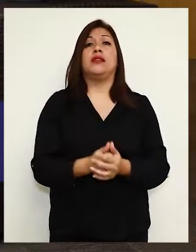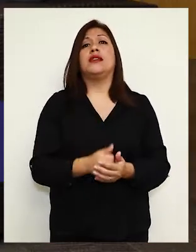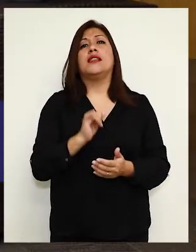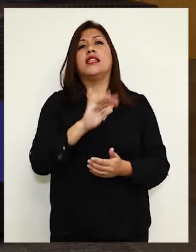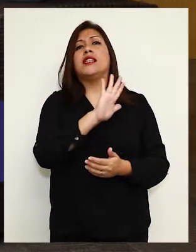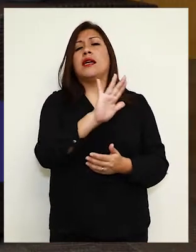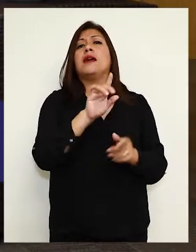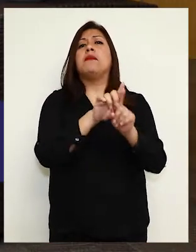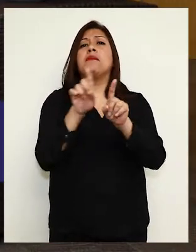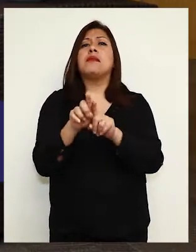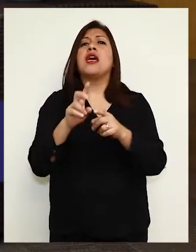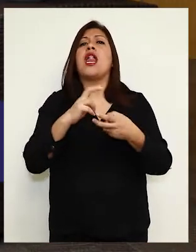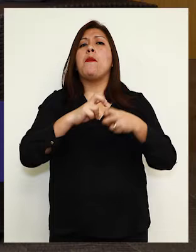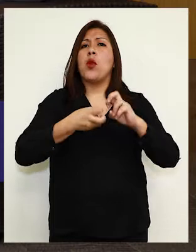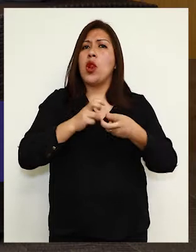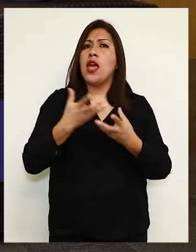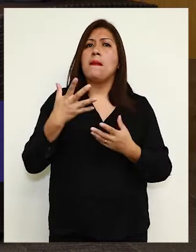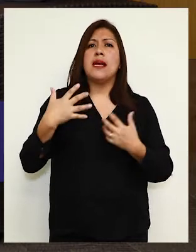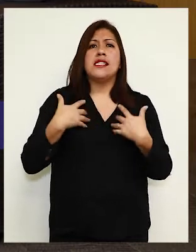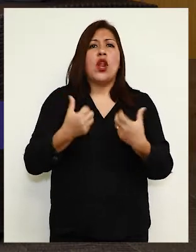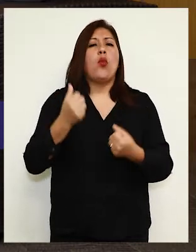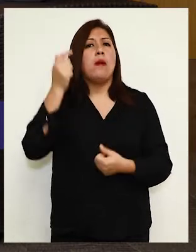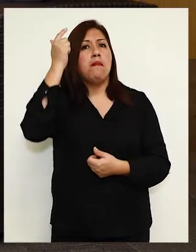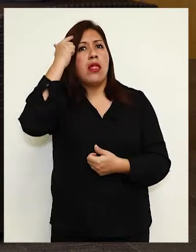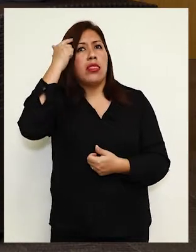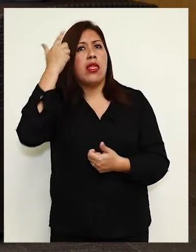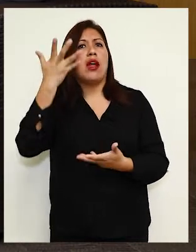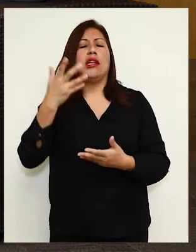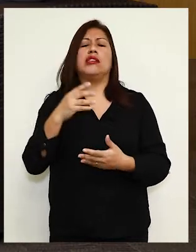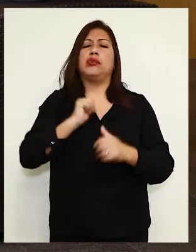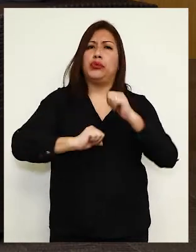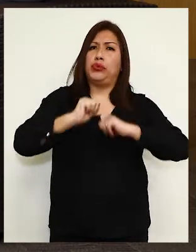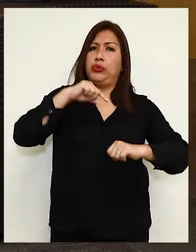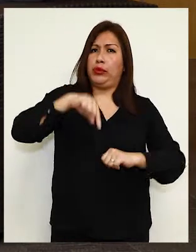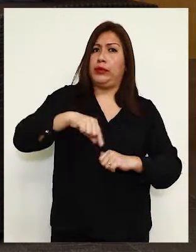la insalubridad mental que está sufriendo el país entero.